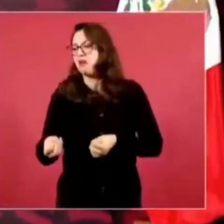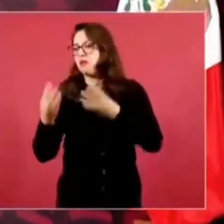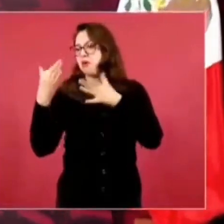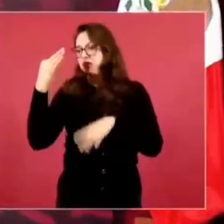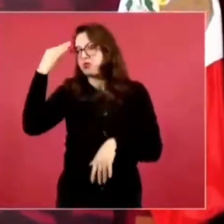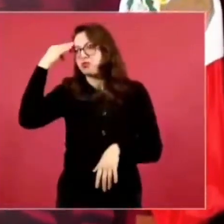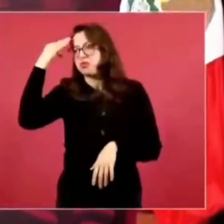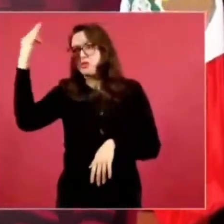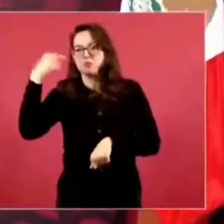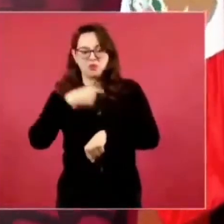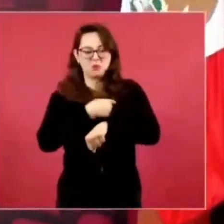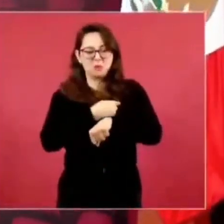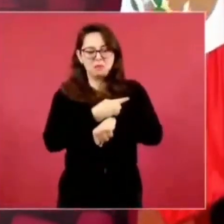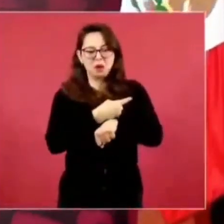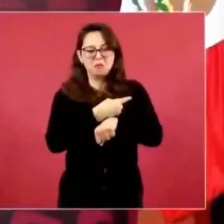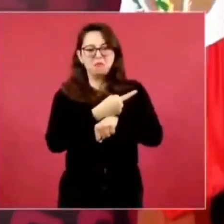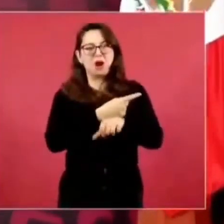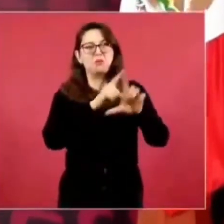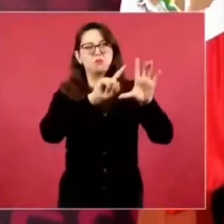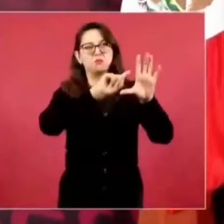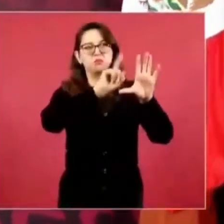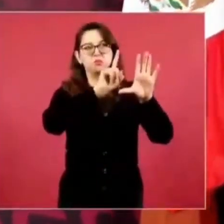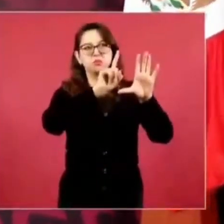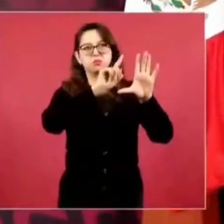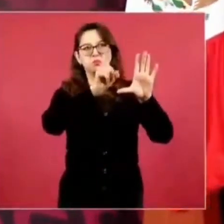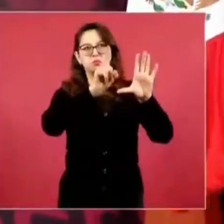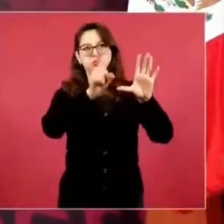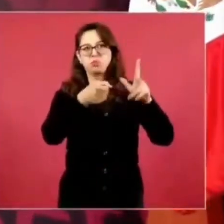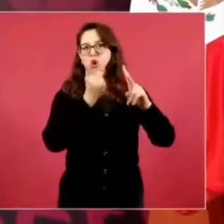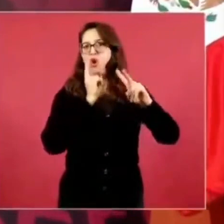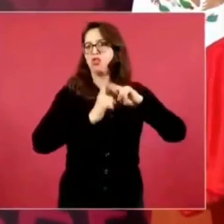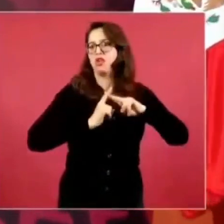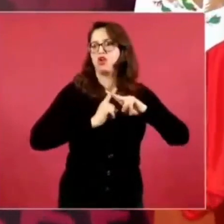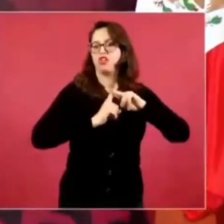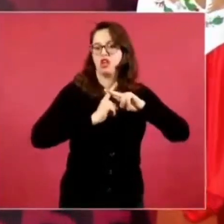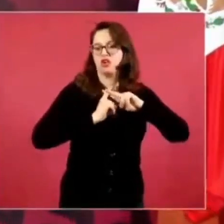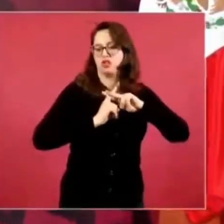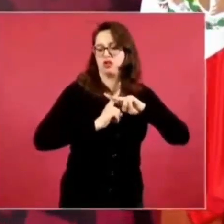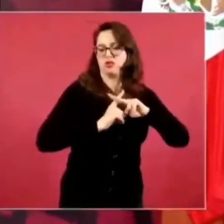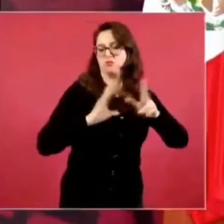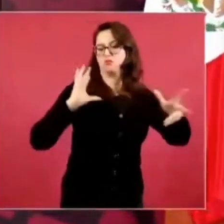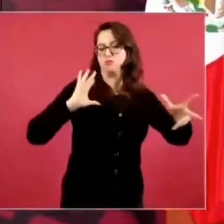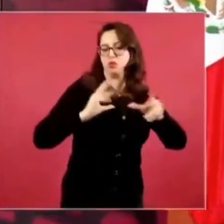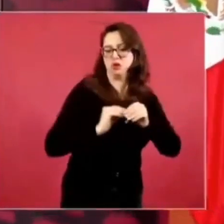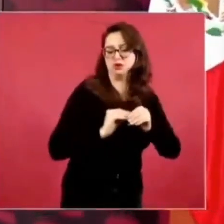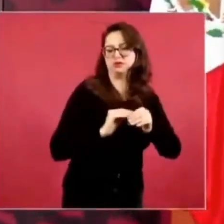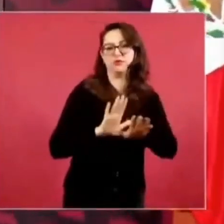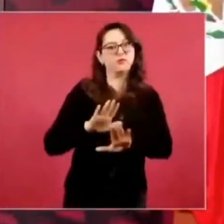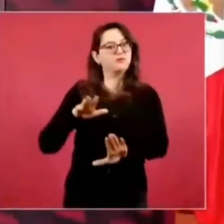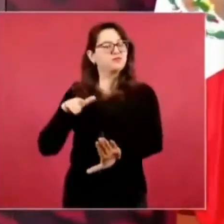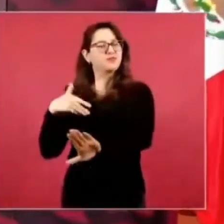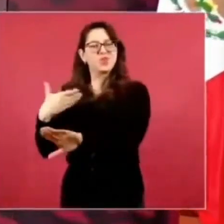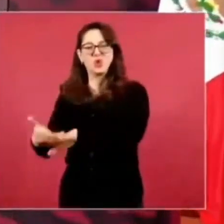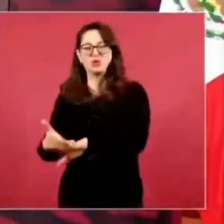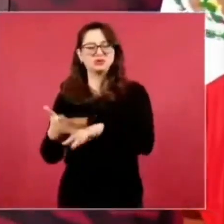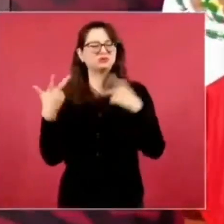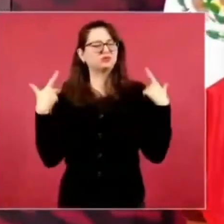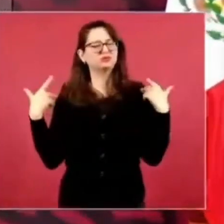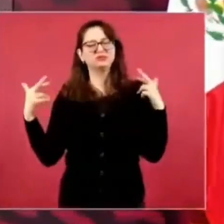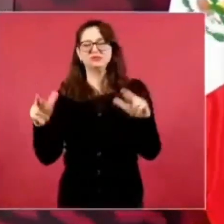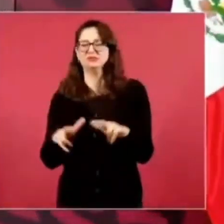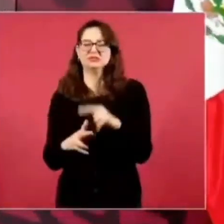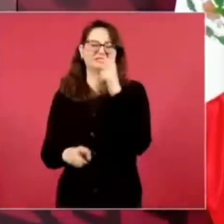Nunca se había ofendido tanto al Magisterio Nacional. Siempre se había